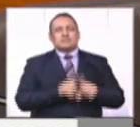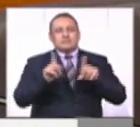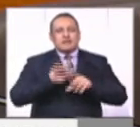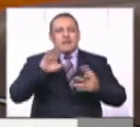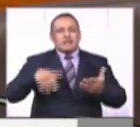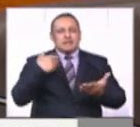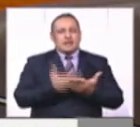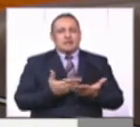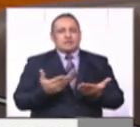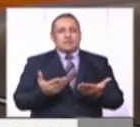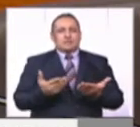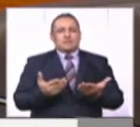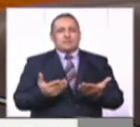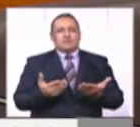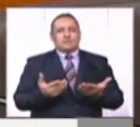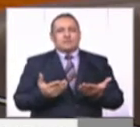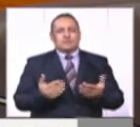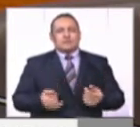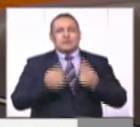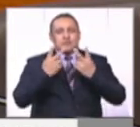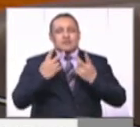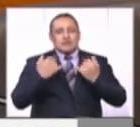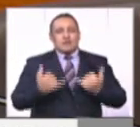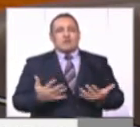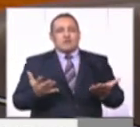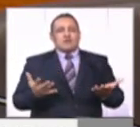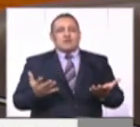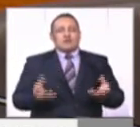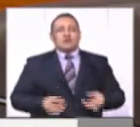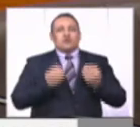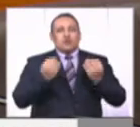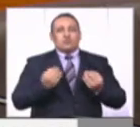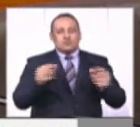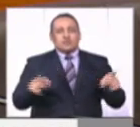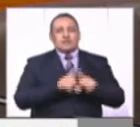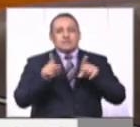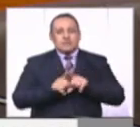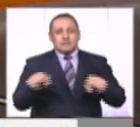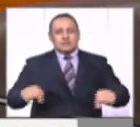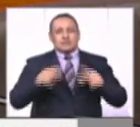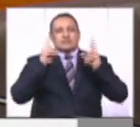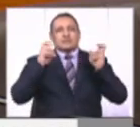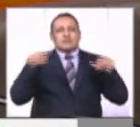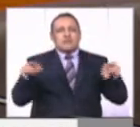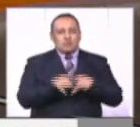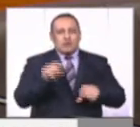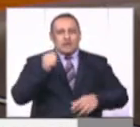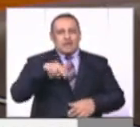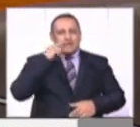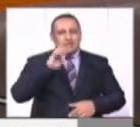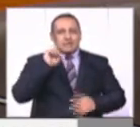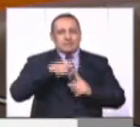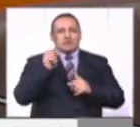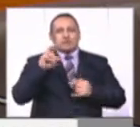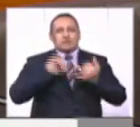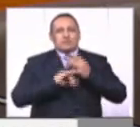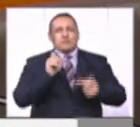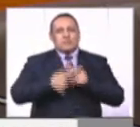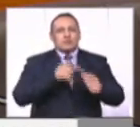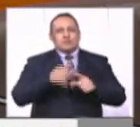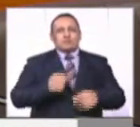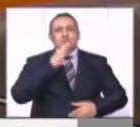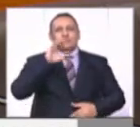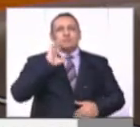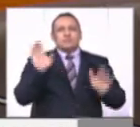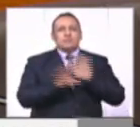ha llegado ahora Él debería también estar Igual acá que el señor Aníbal Torres porque levanta al ciudadano a decir